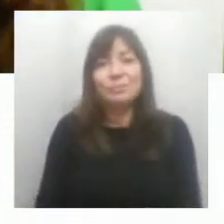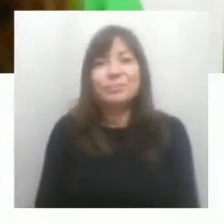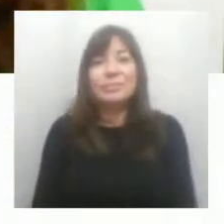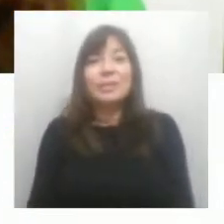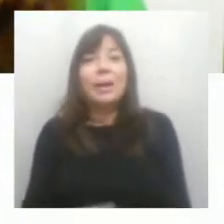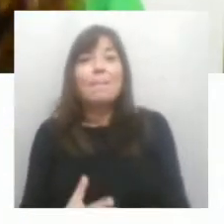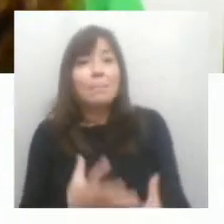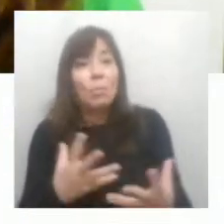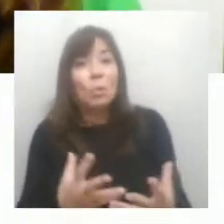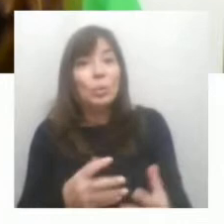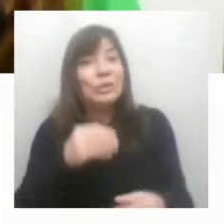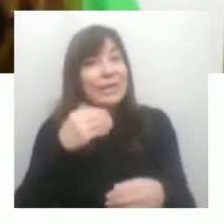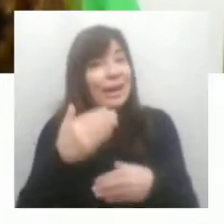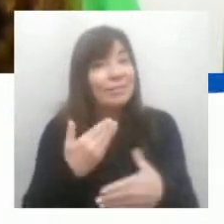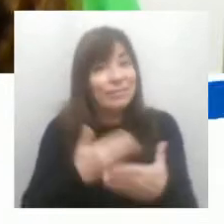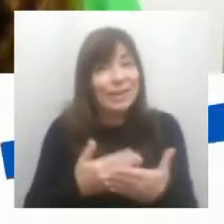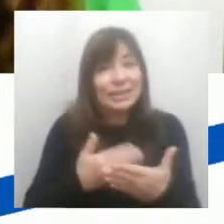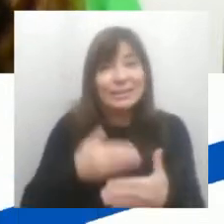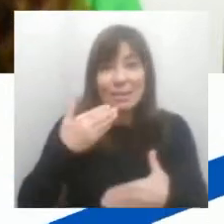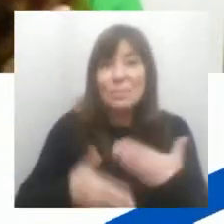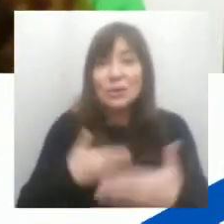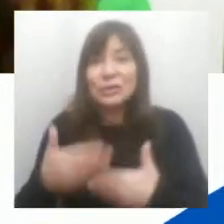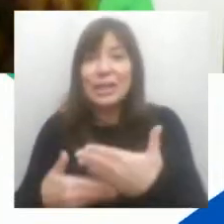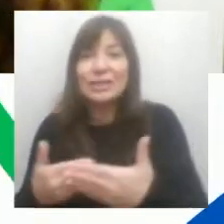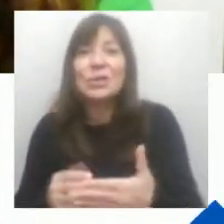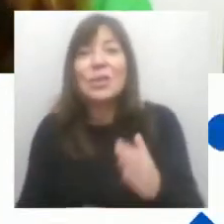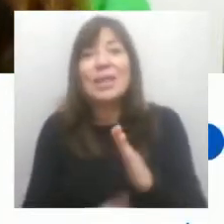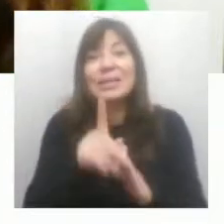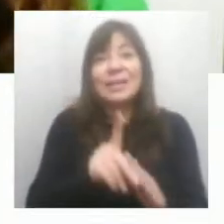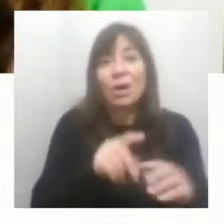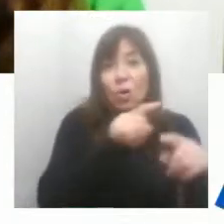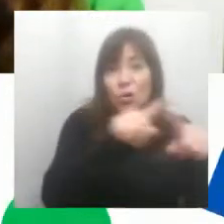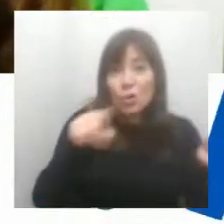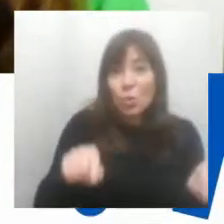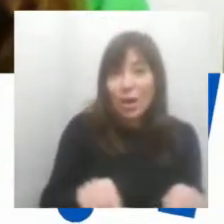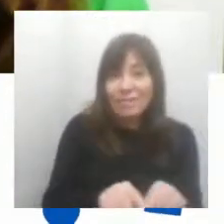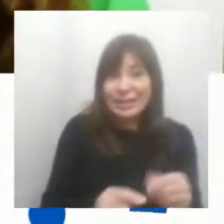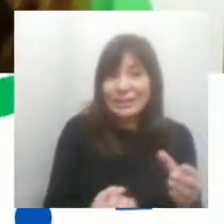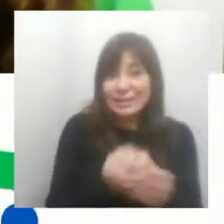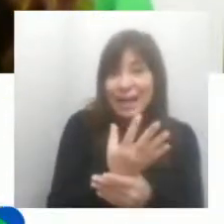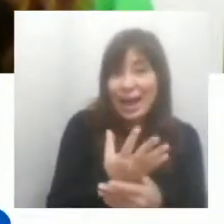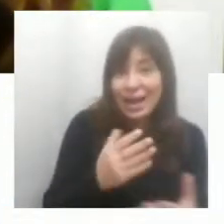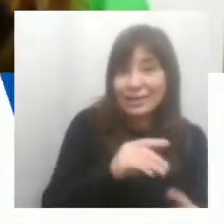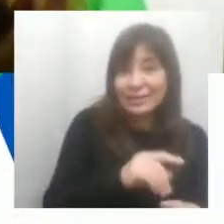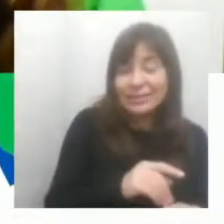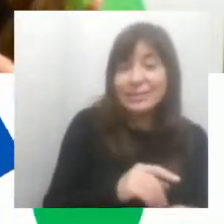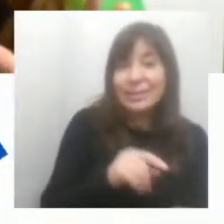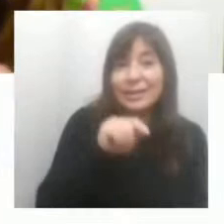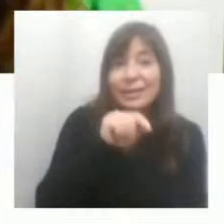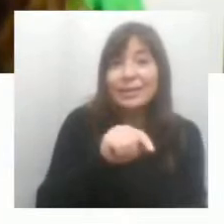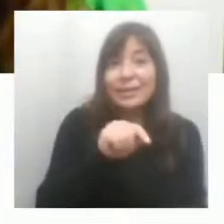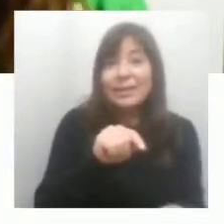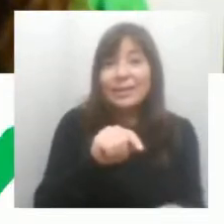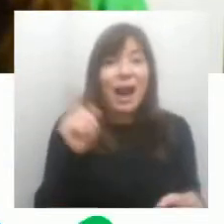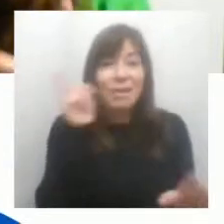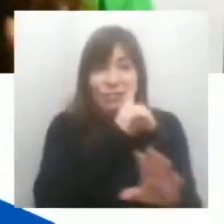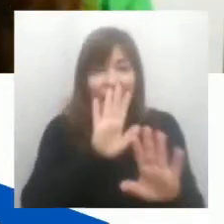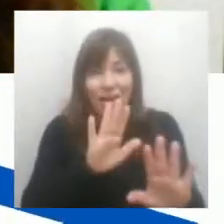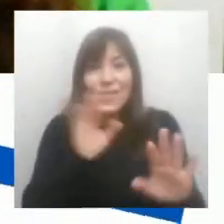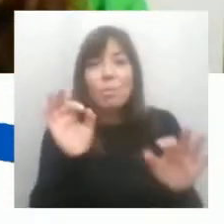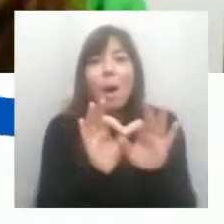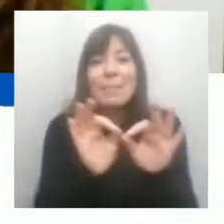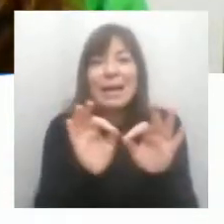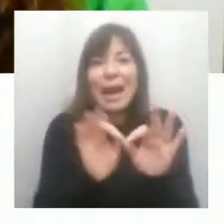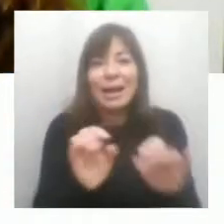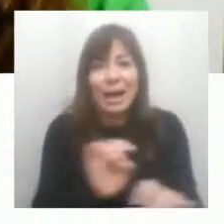muchas veces en los procesos de desarrollo de nuevas salas, que lo vamos a dejar ahí para el final, no crean que no lo vamos a mencionar, siempre nos